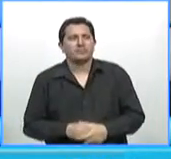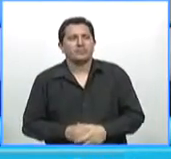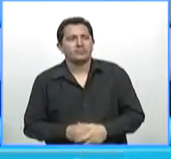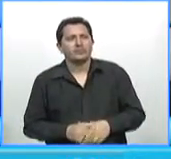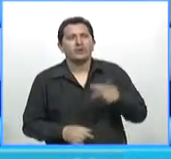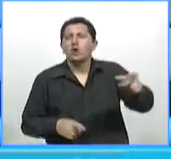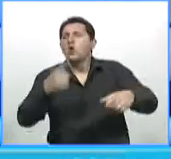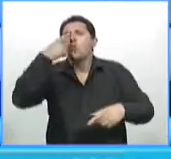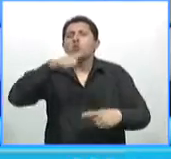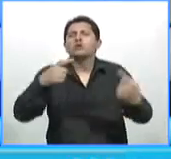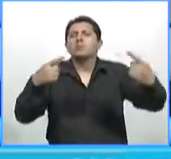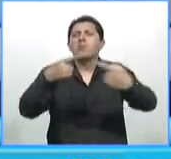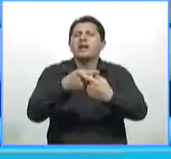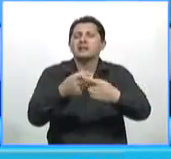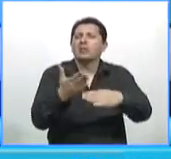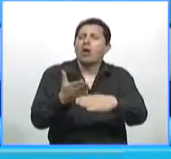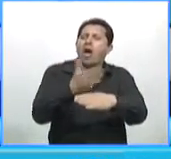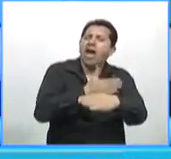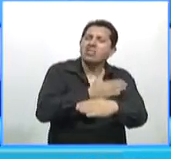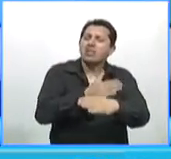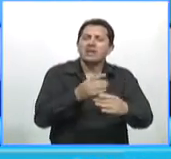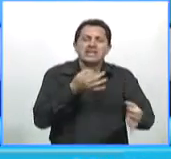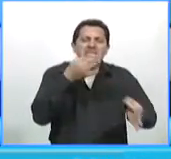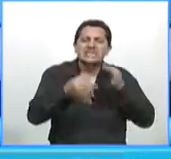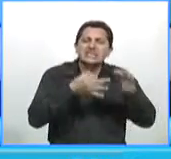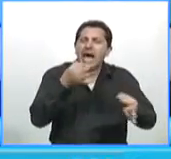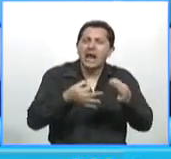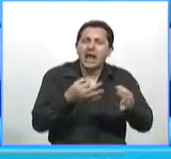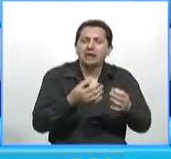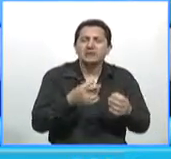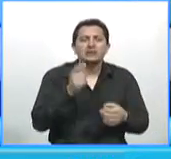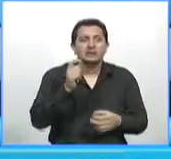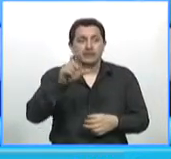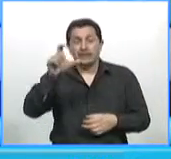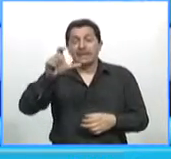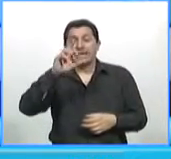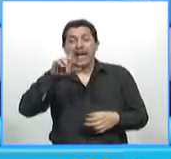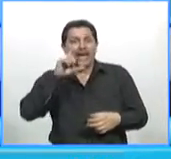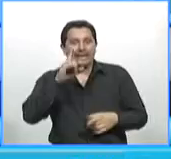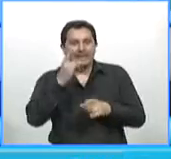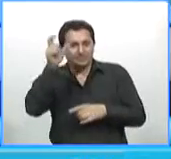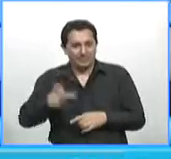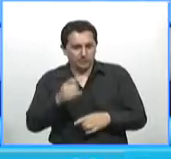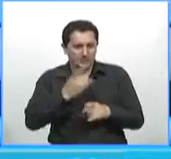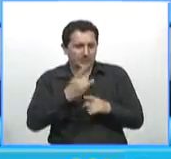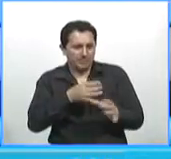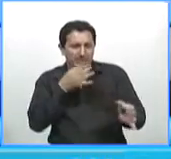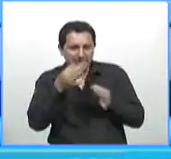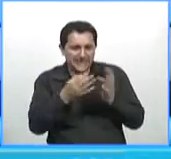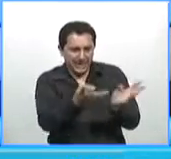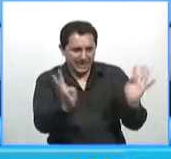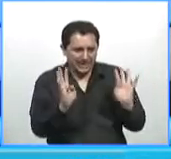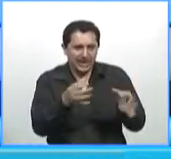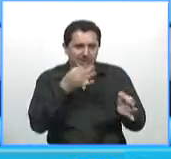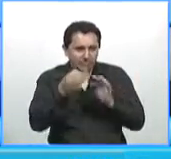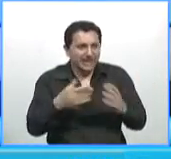de salir al último partido? Y siempre la charla la da Carly, y lo que cuando nos juntamos nosotras, siempre